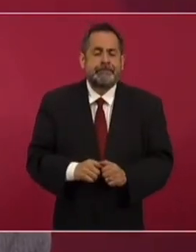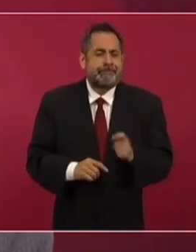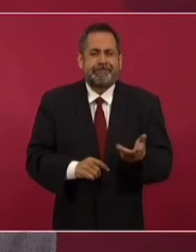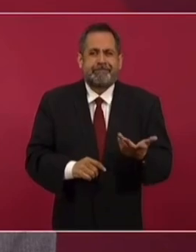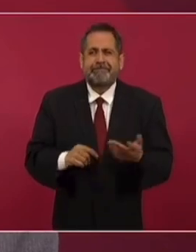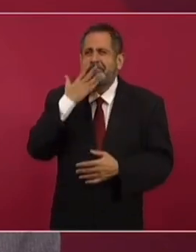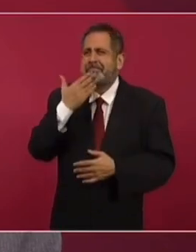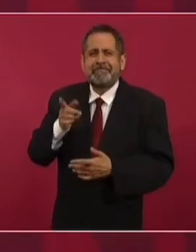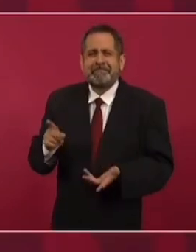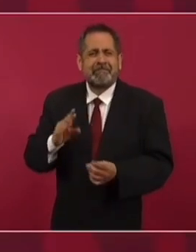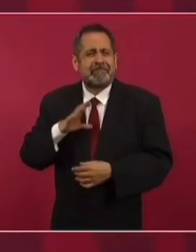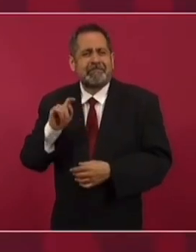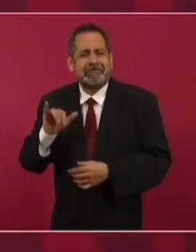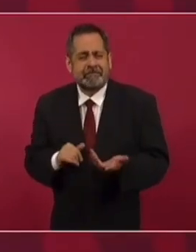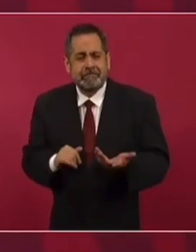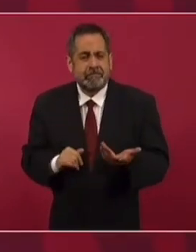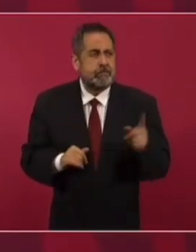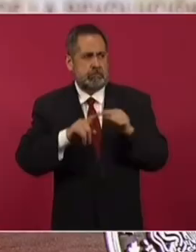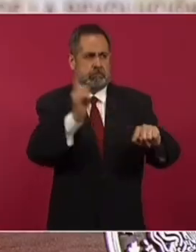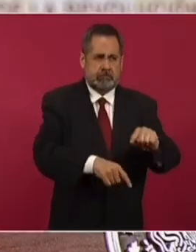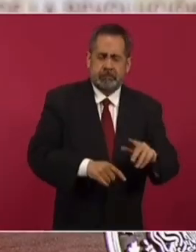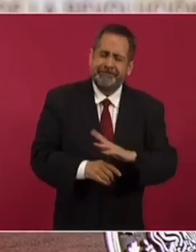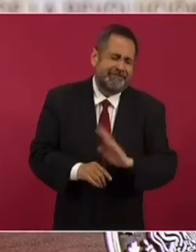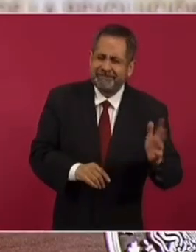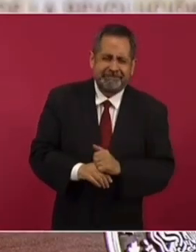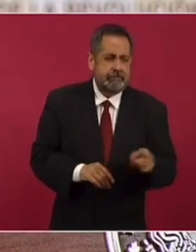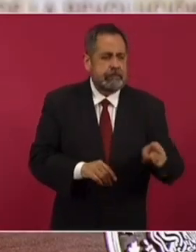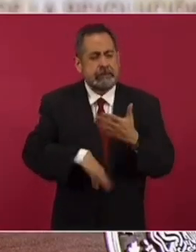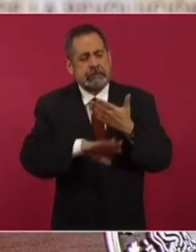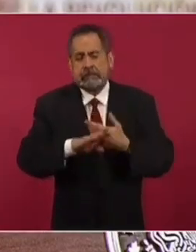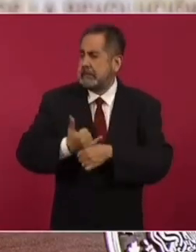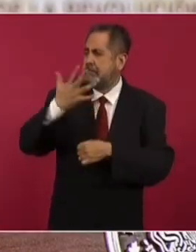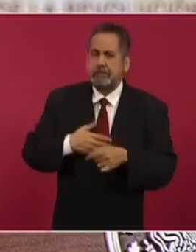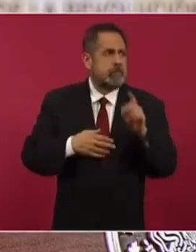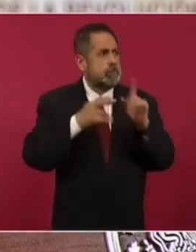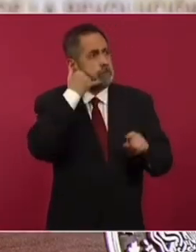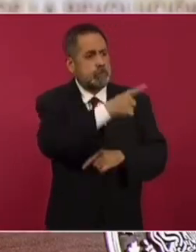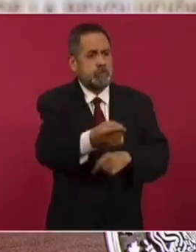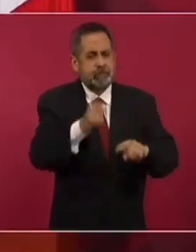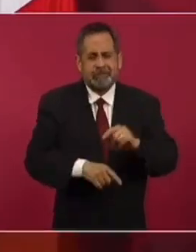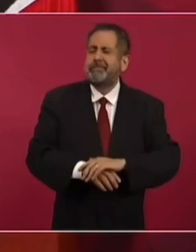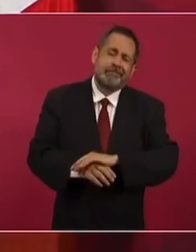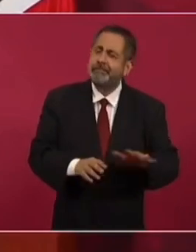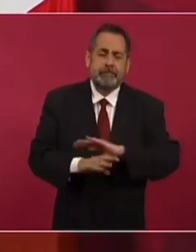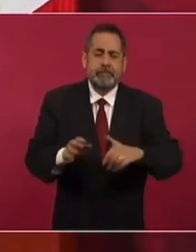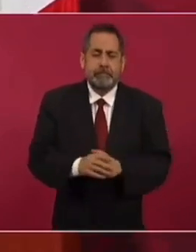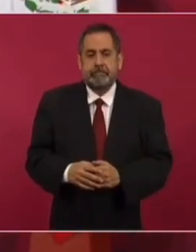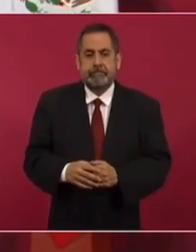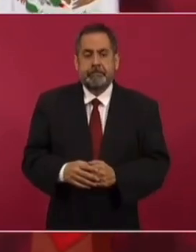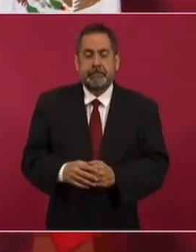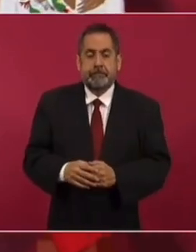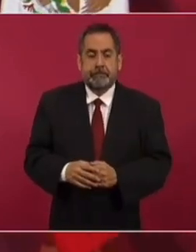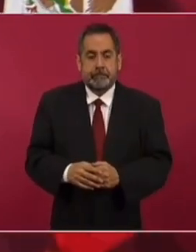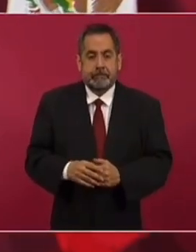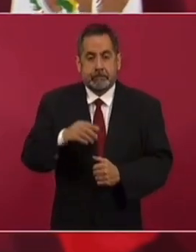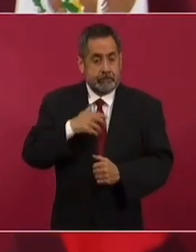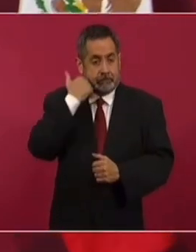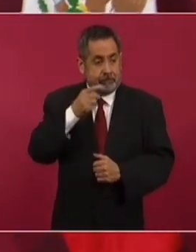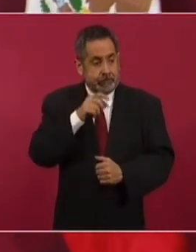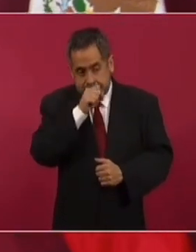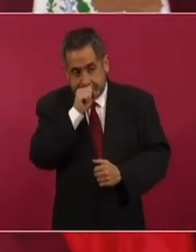eso es inmoral, el que quite a un periodista incómodo. No, ahora que no aparecía Loret, yo quería